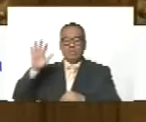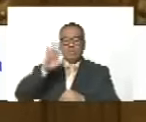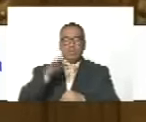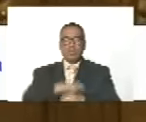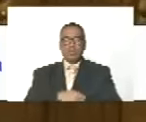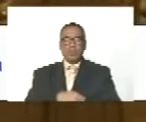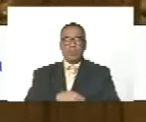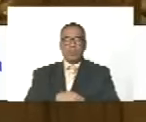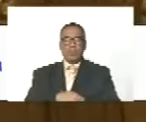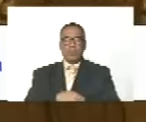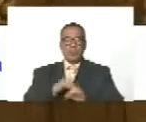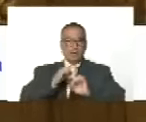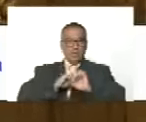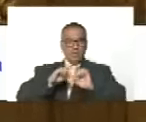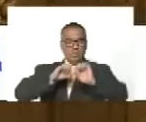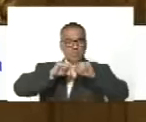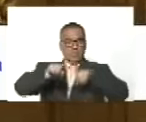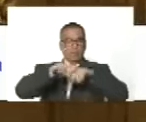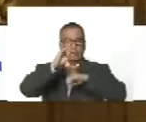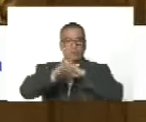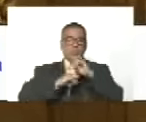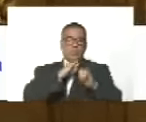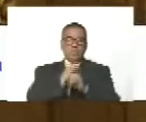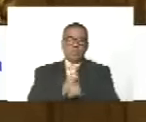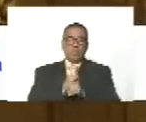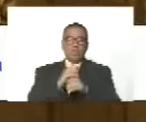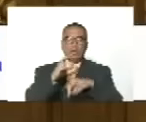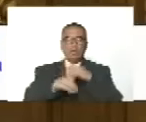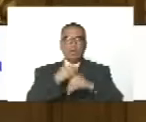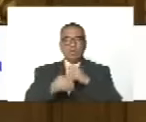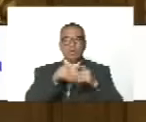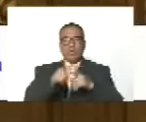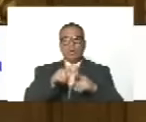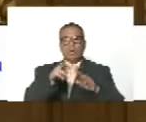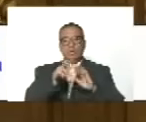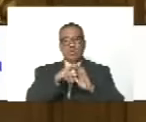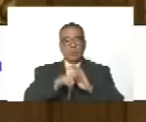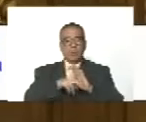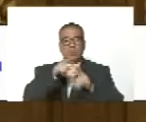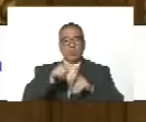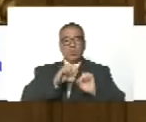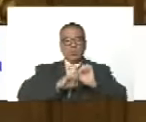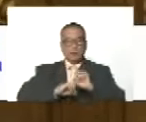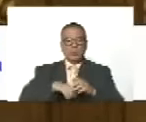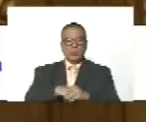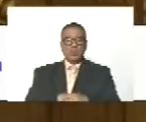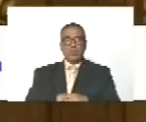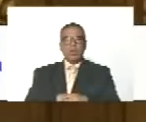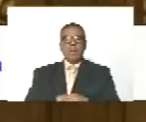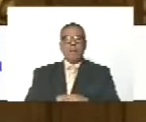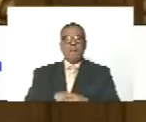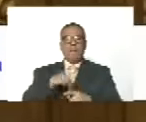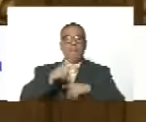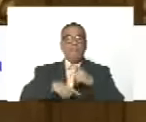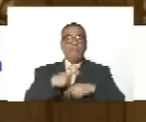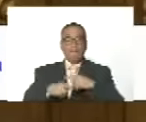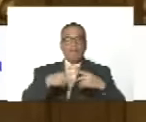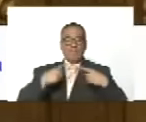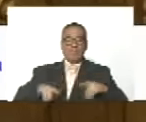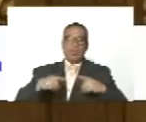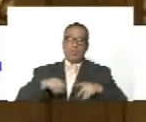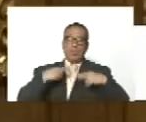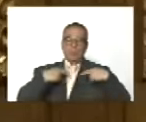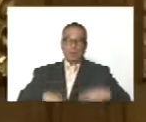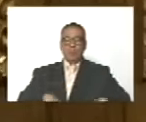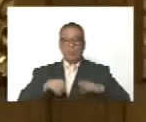Venezuela, obviando el rechazo internacional a las aplicaciones de estas medidas extorsivas que lesionan los derechos humanos de